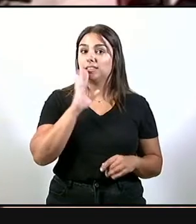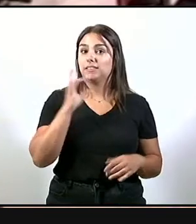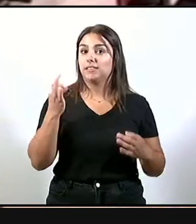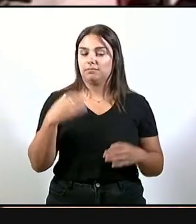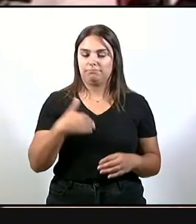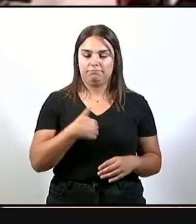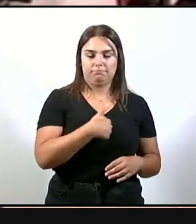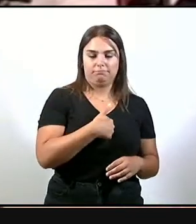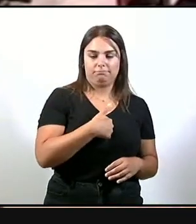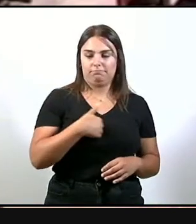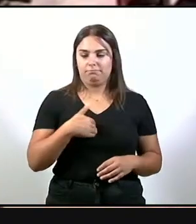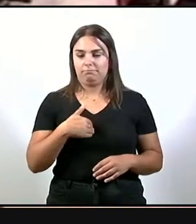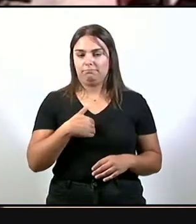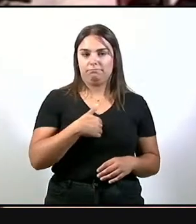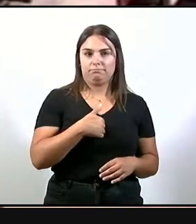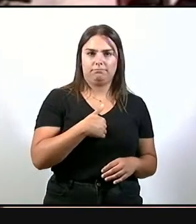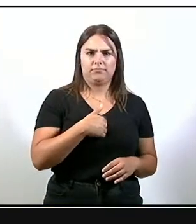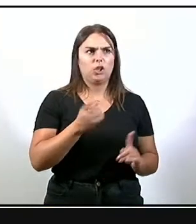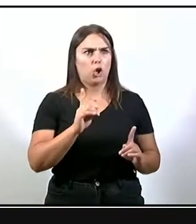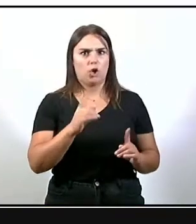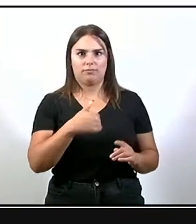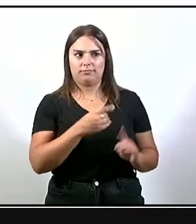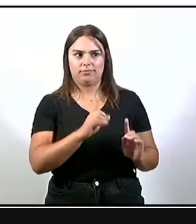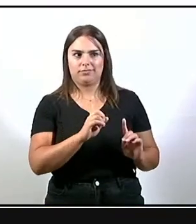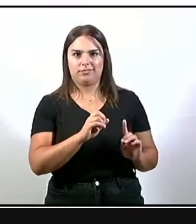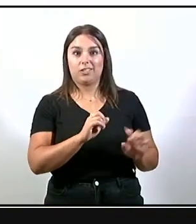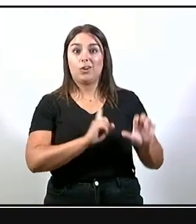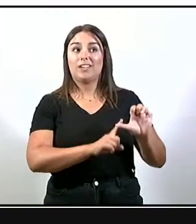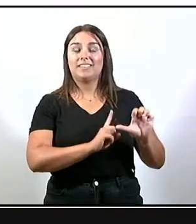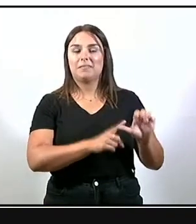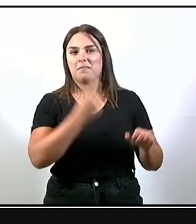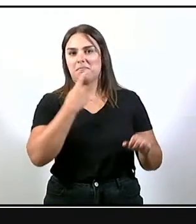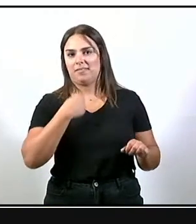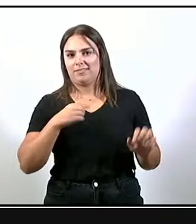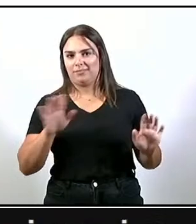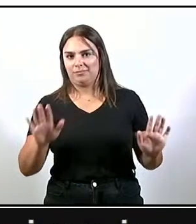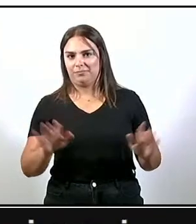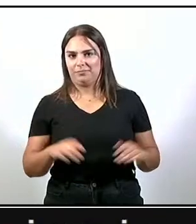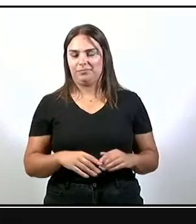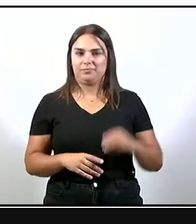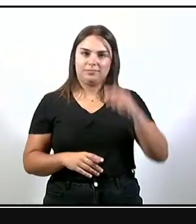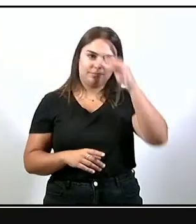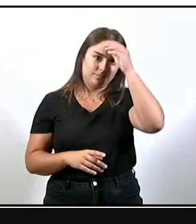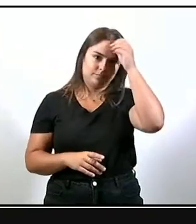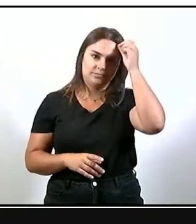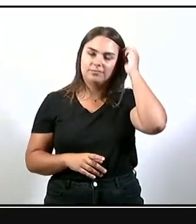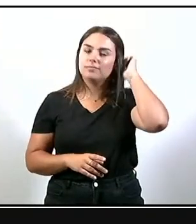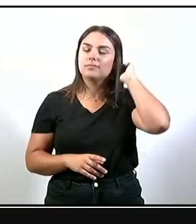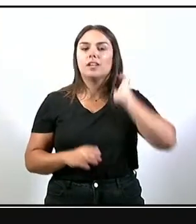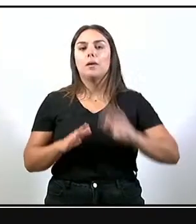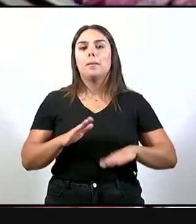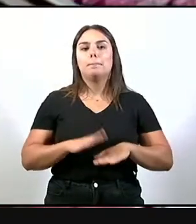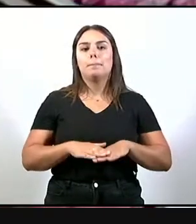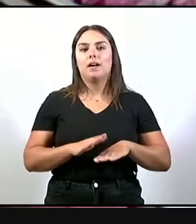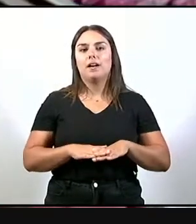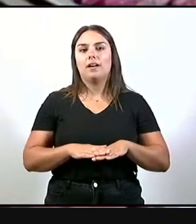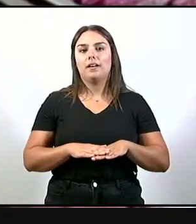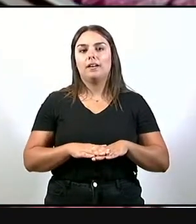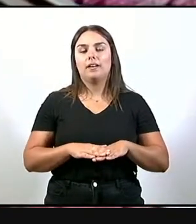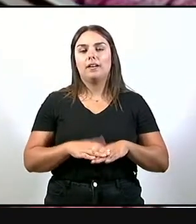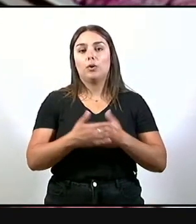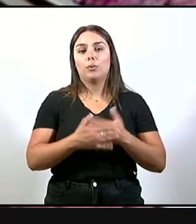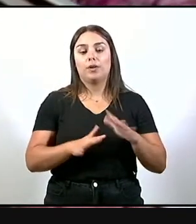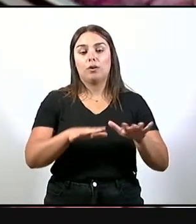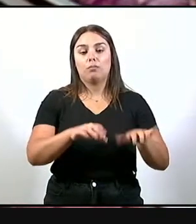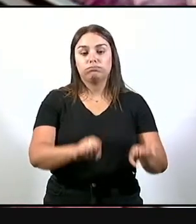postula, que quiere ir a esa... Me han postulado los extremeños. para ir a esa investidura ha pedido la abstención del resto de